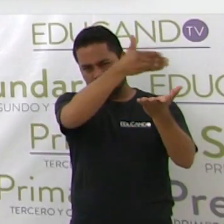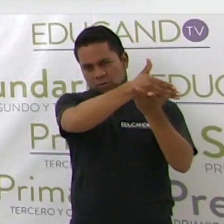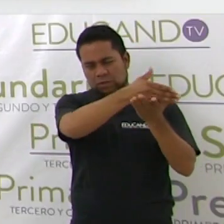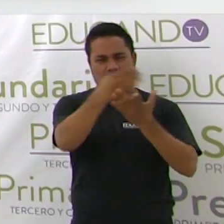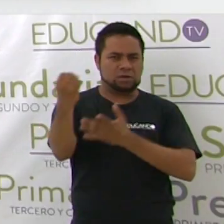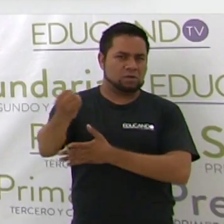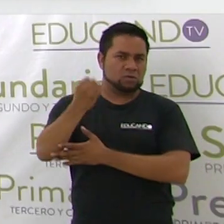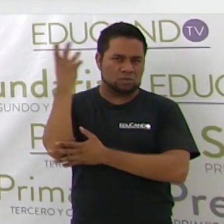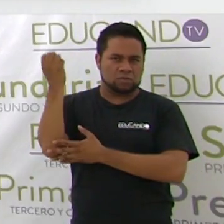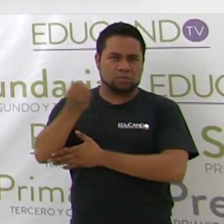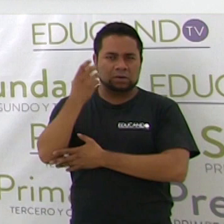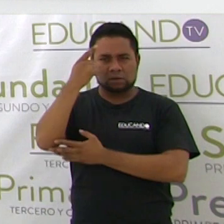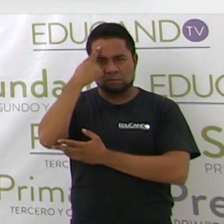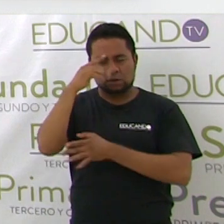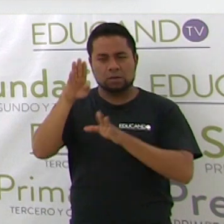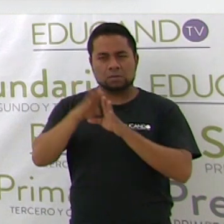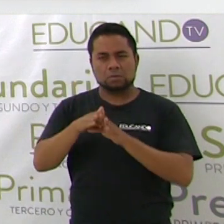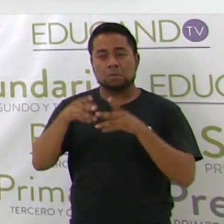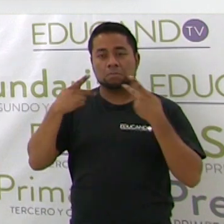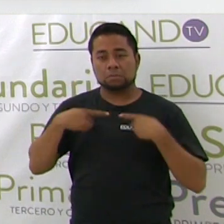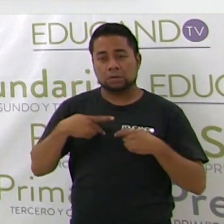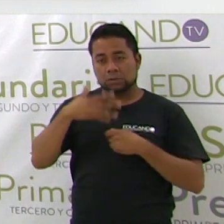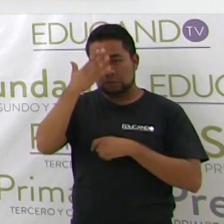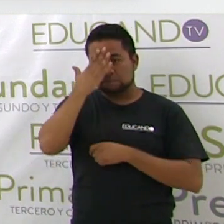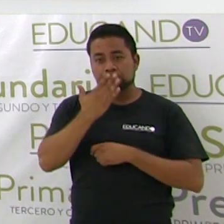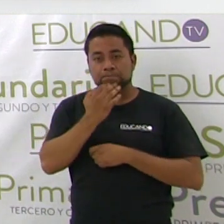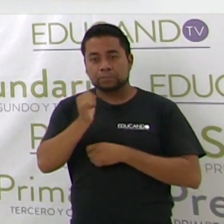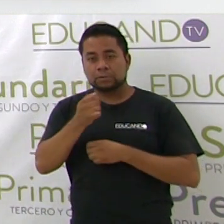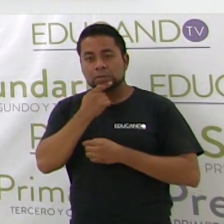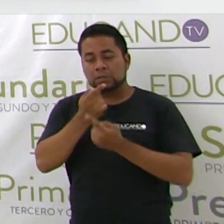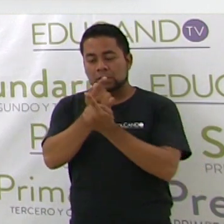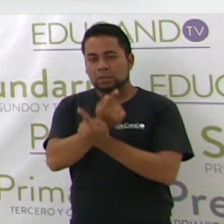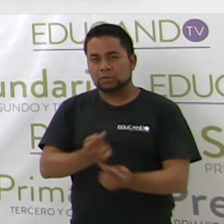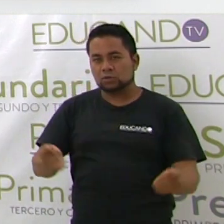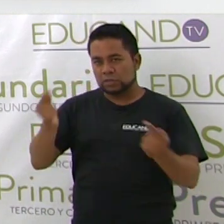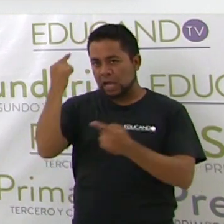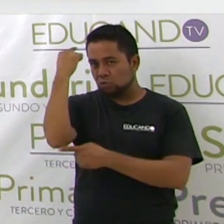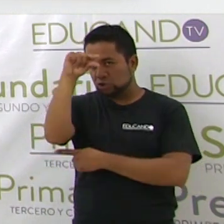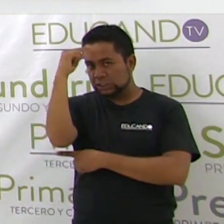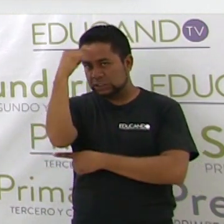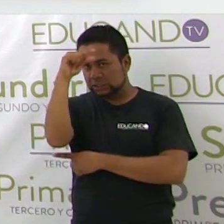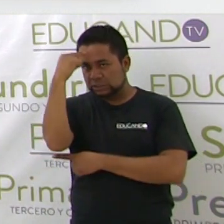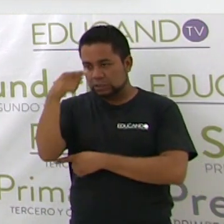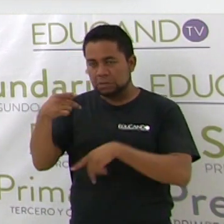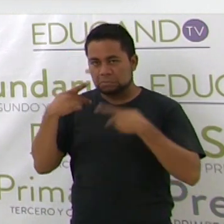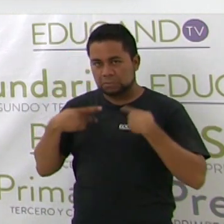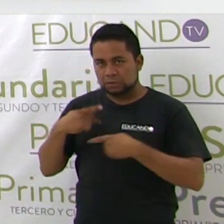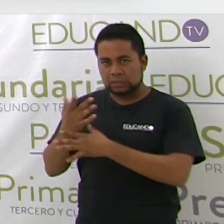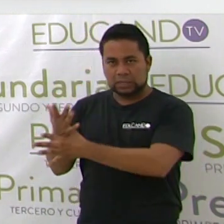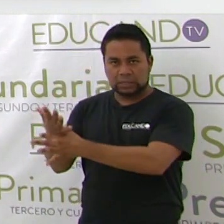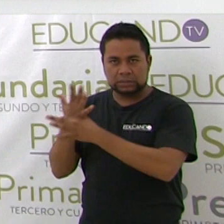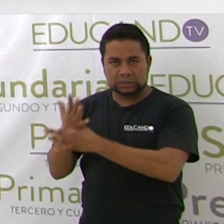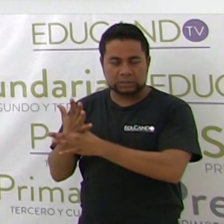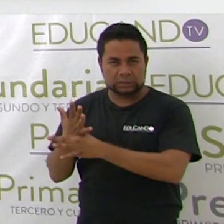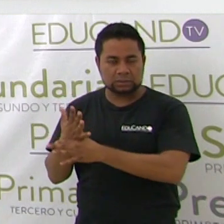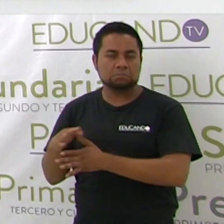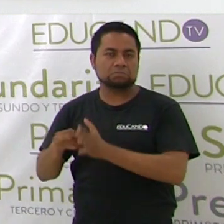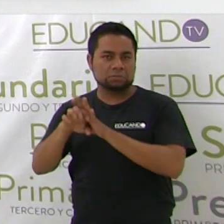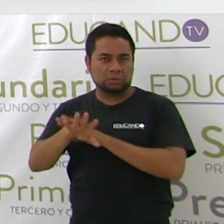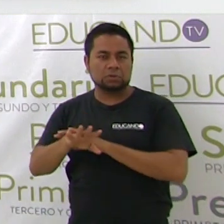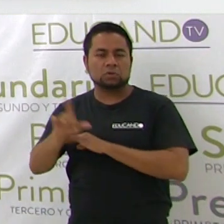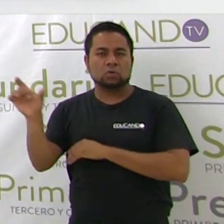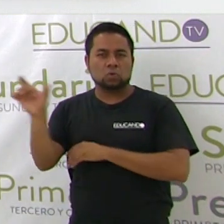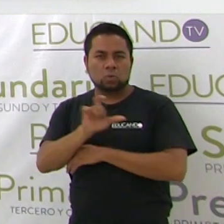conferencia de un experto en niños autistas y este experto decía, por ejemplo, que